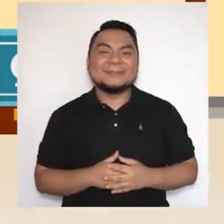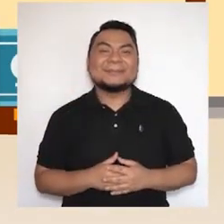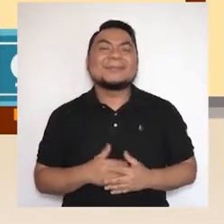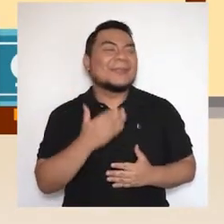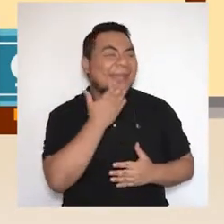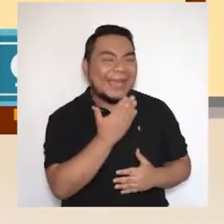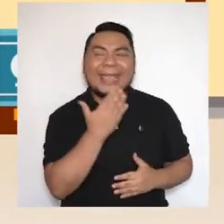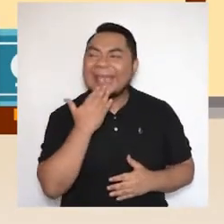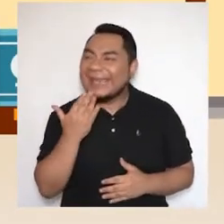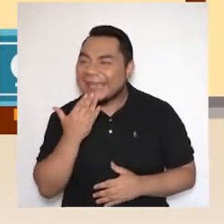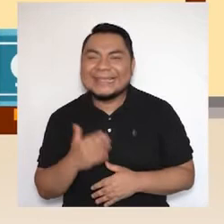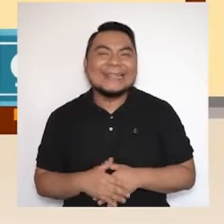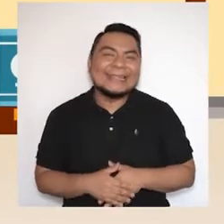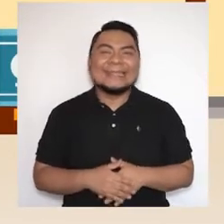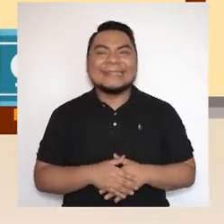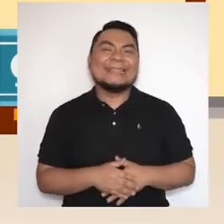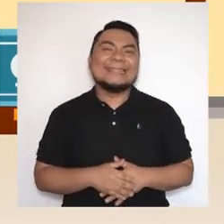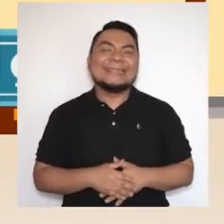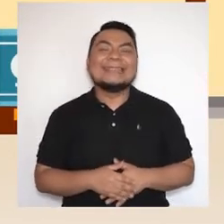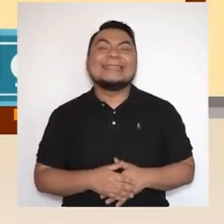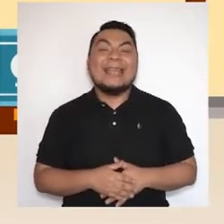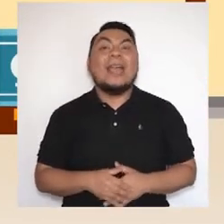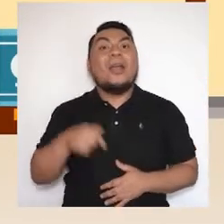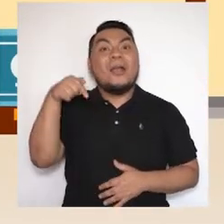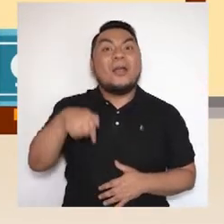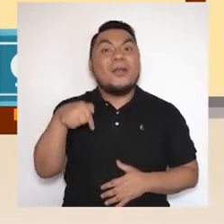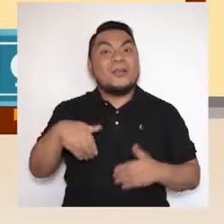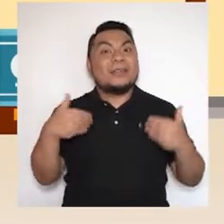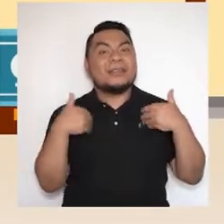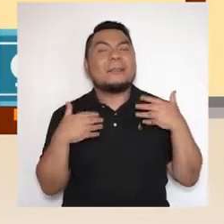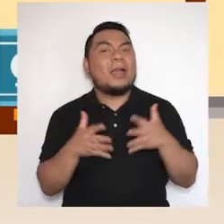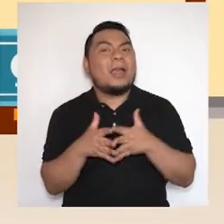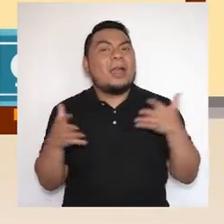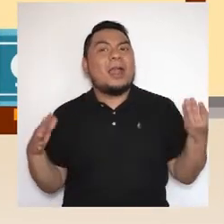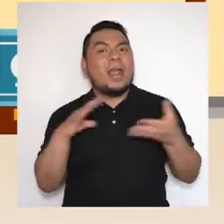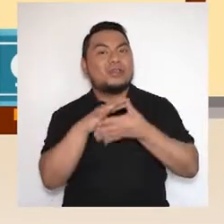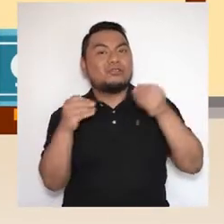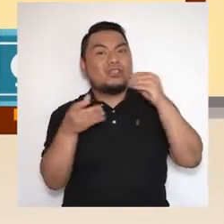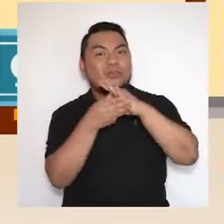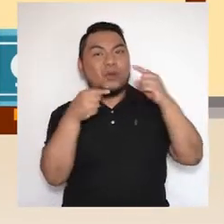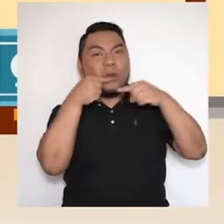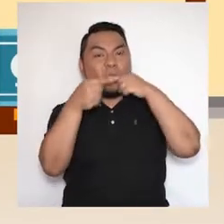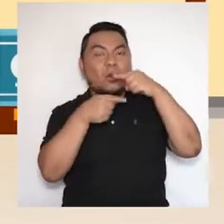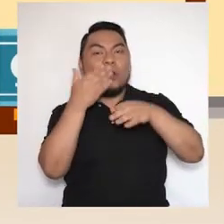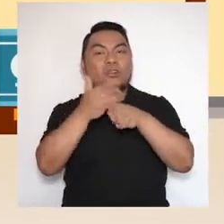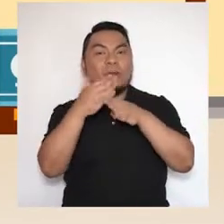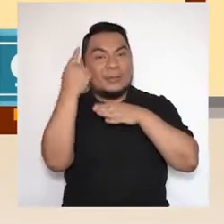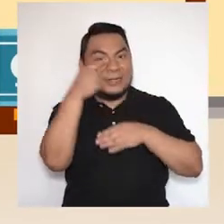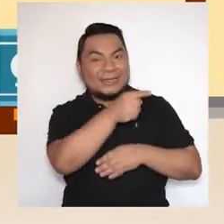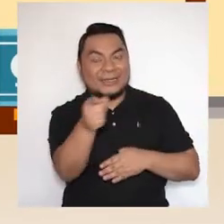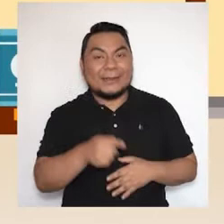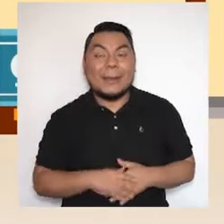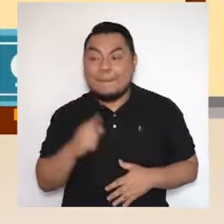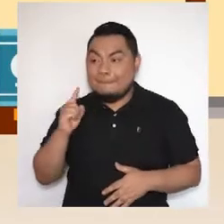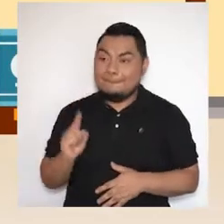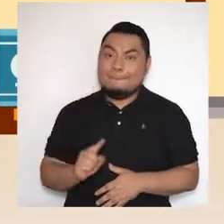Gracias, gracias, gracias. Hoy tenemos grandes historias para compartir con ustedes. Pero primero, debo asegurarme